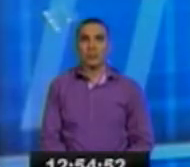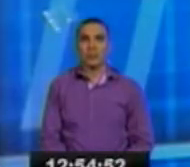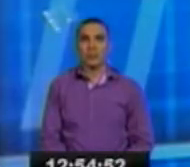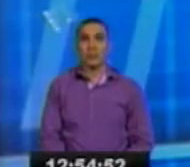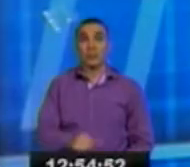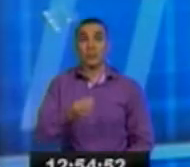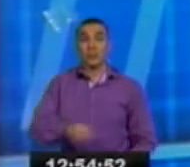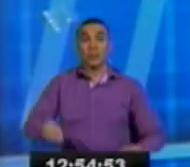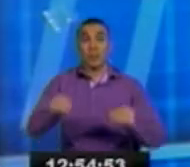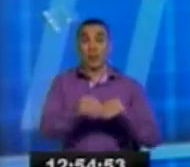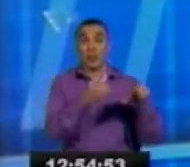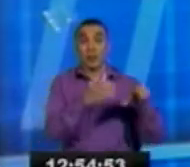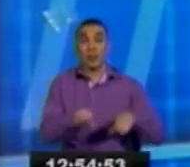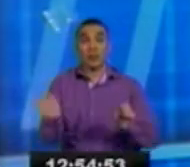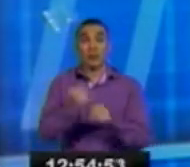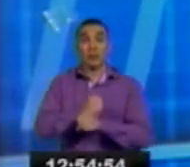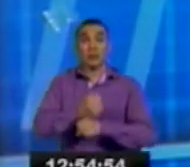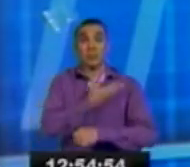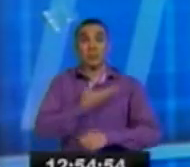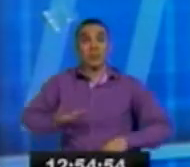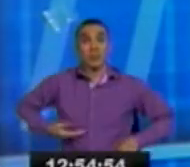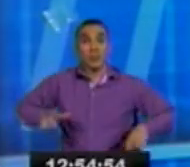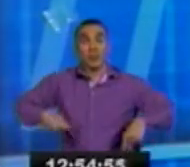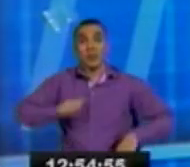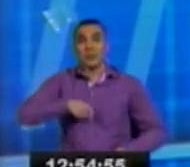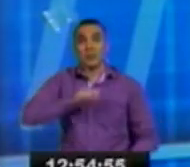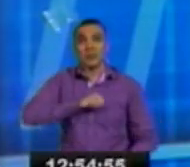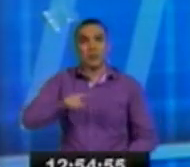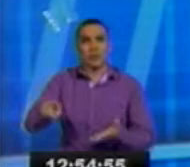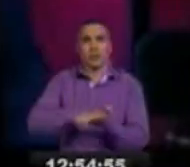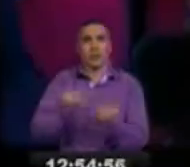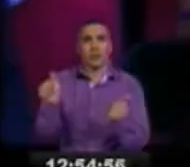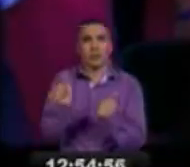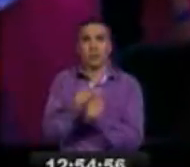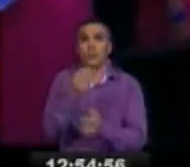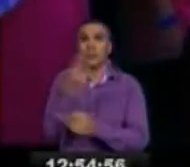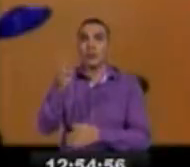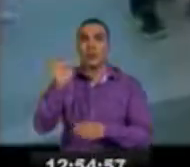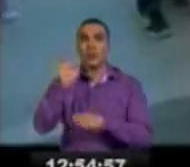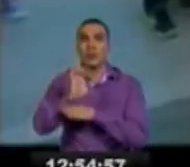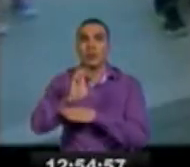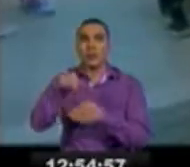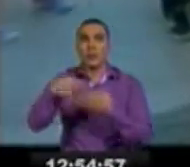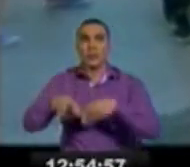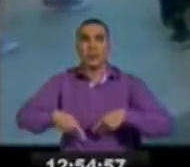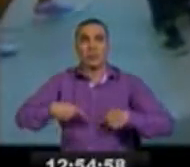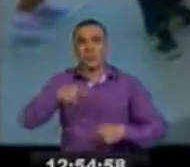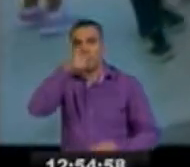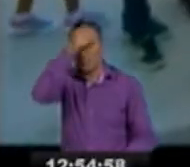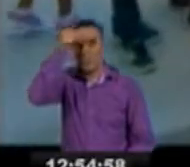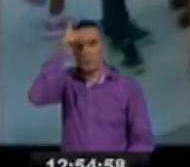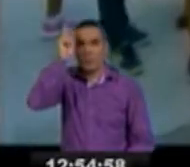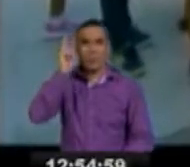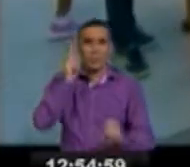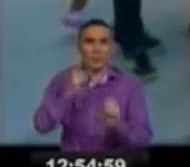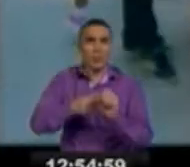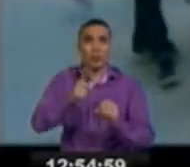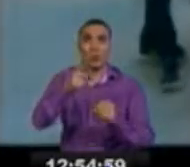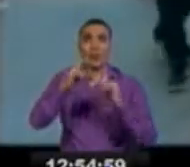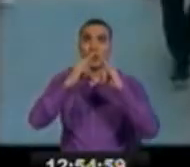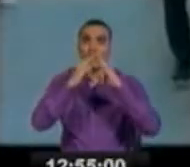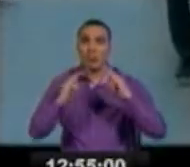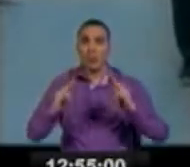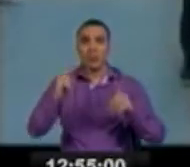Y otras de las actividades que cumplió el jefe de Estado en España fue una reunión con migrantes ecuatorianos que residen en Madrid. Participó en un